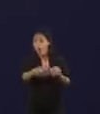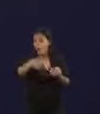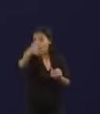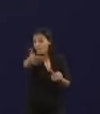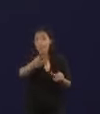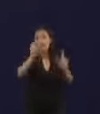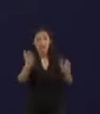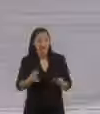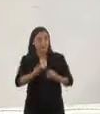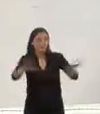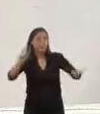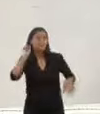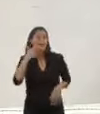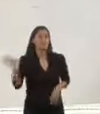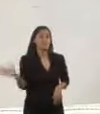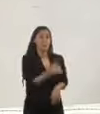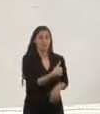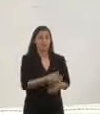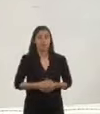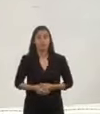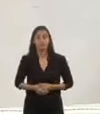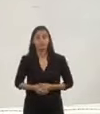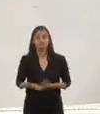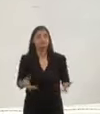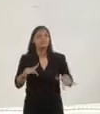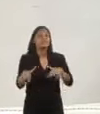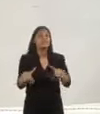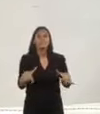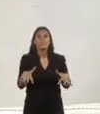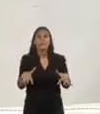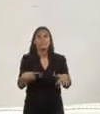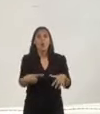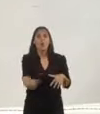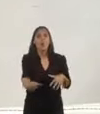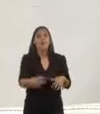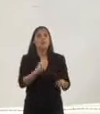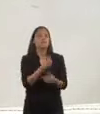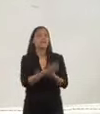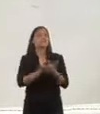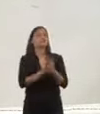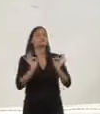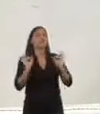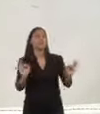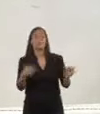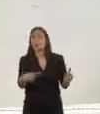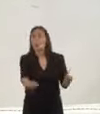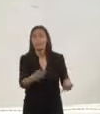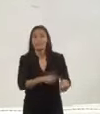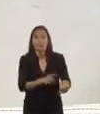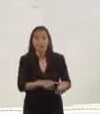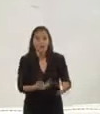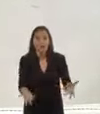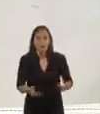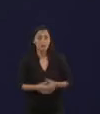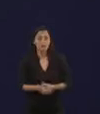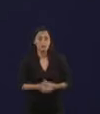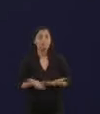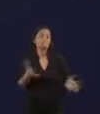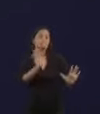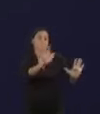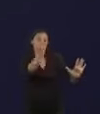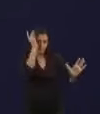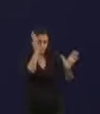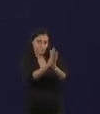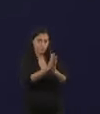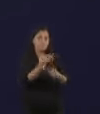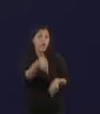adelante y esta situación cuánto tiempo va a tardar en solucionarse porque gran parte de no entendemos que